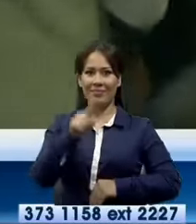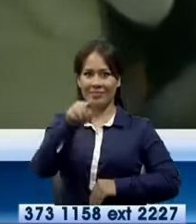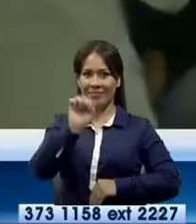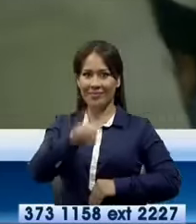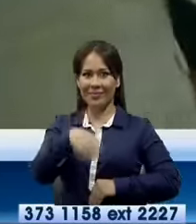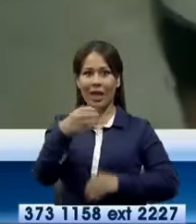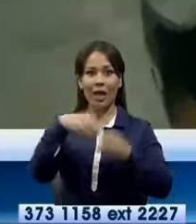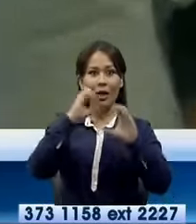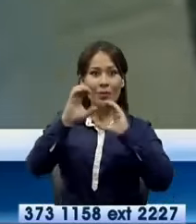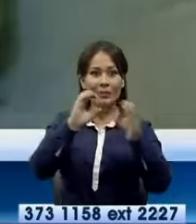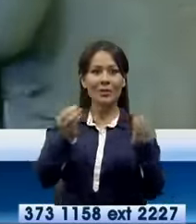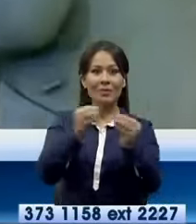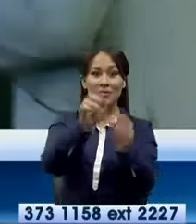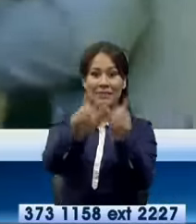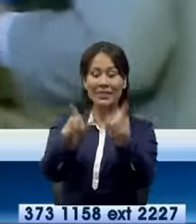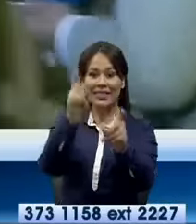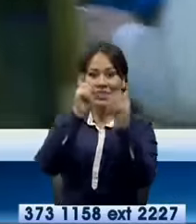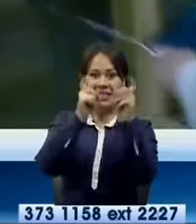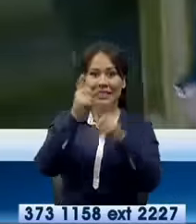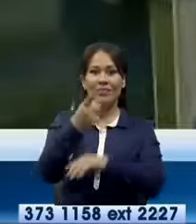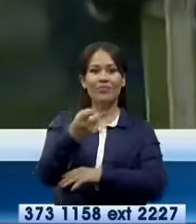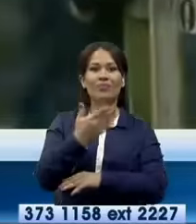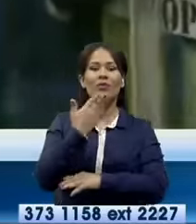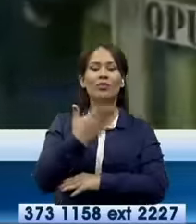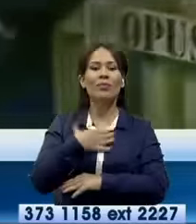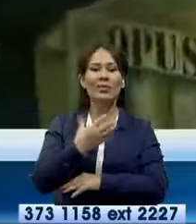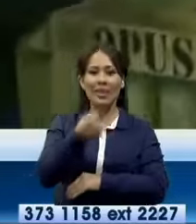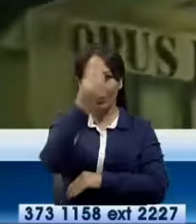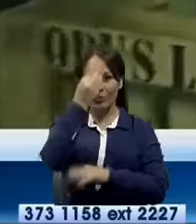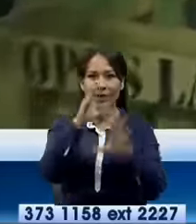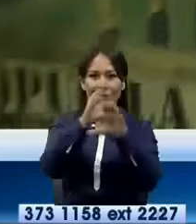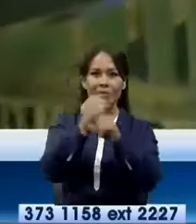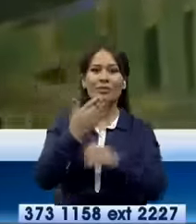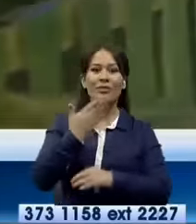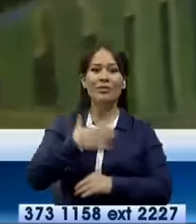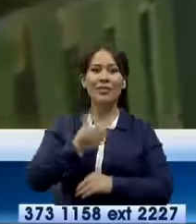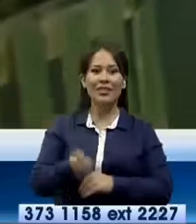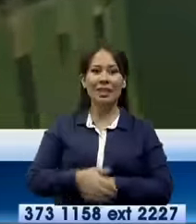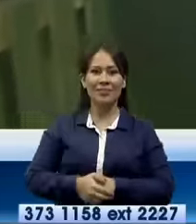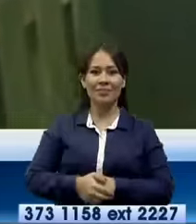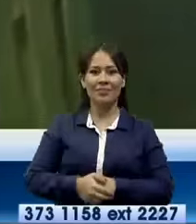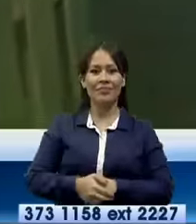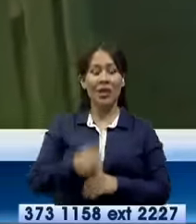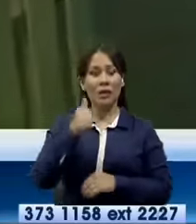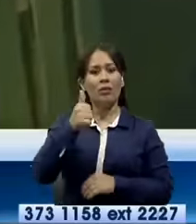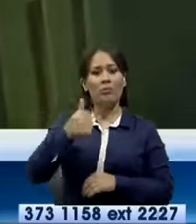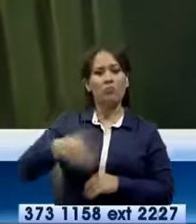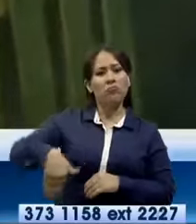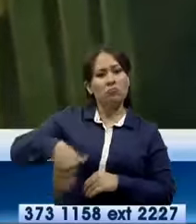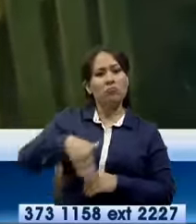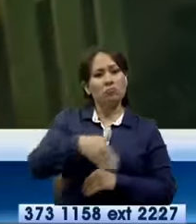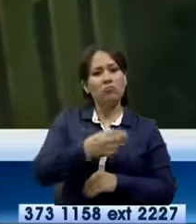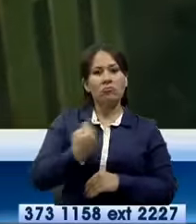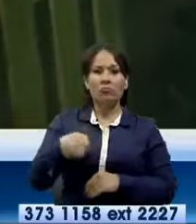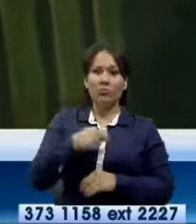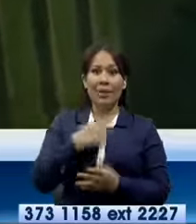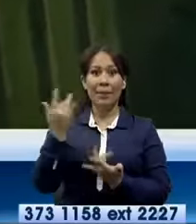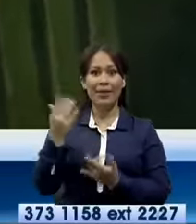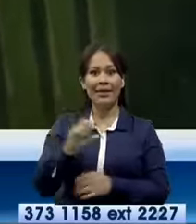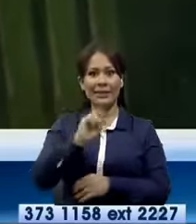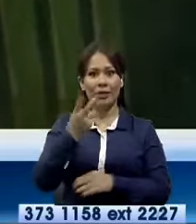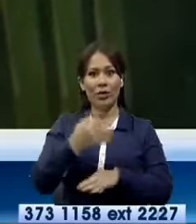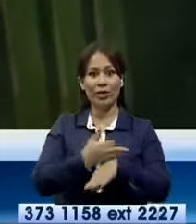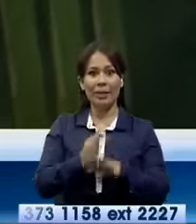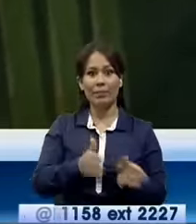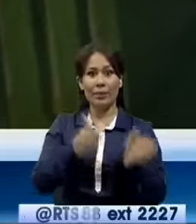con más hinchas. Caballero, muy buenas, noches. Cuéntame, ¿cómo le ves del partido, la expectativa? Perfecto. Hay una buena jugada, estamos esperando el segundo tiempo que